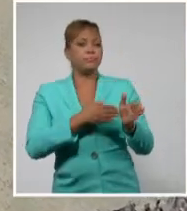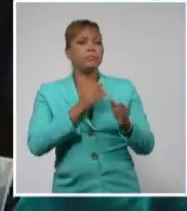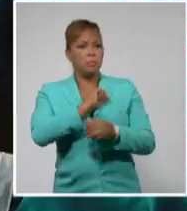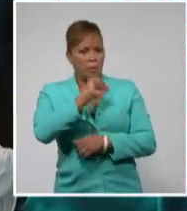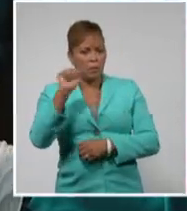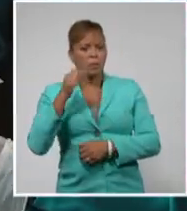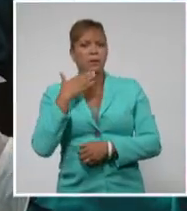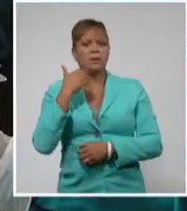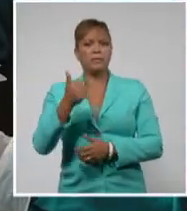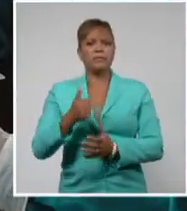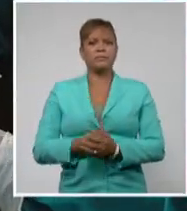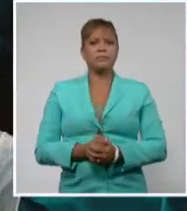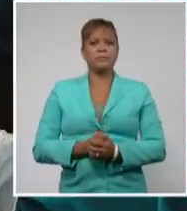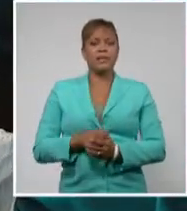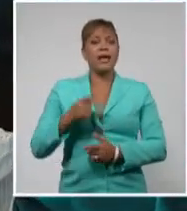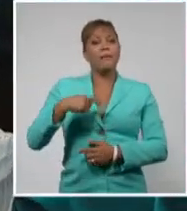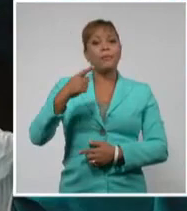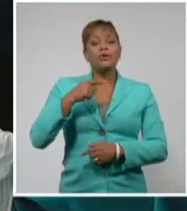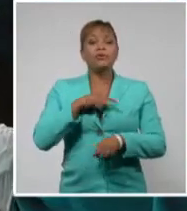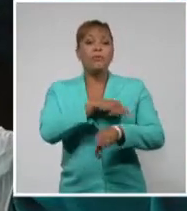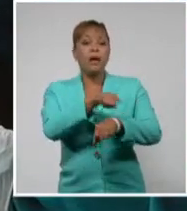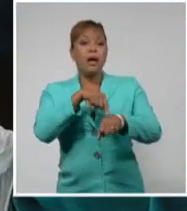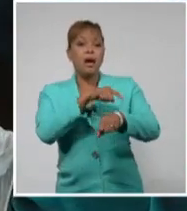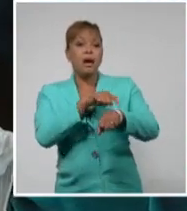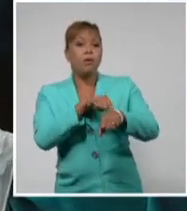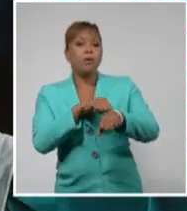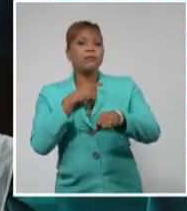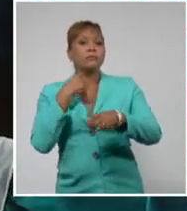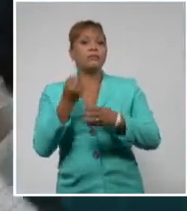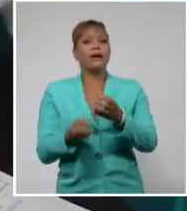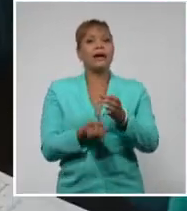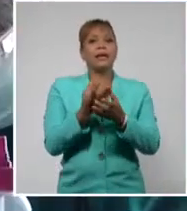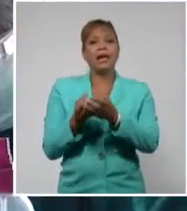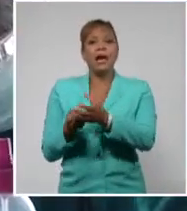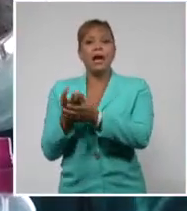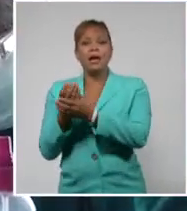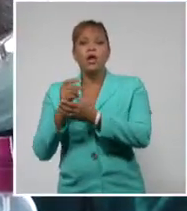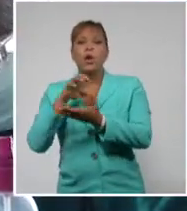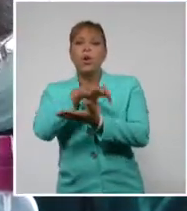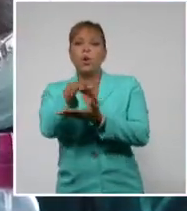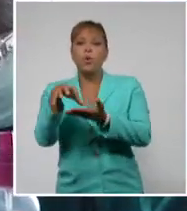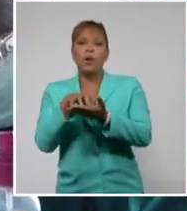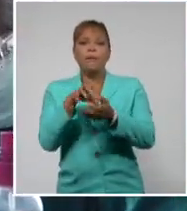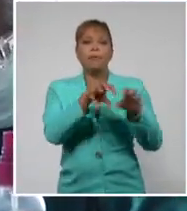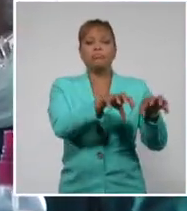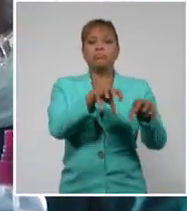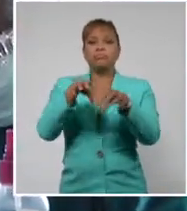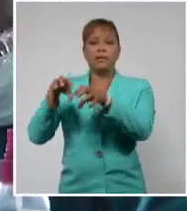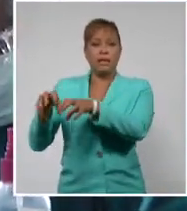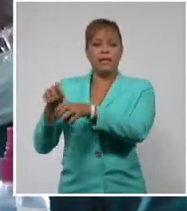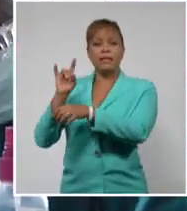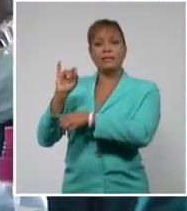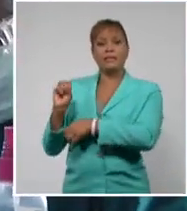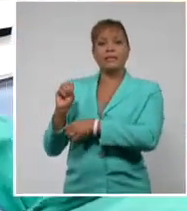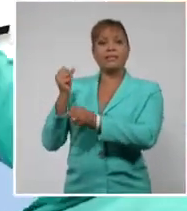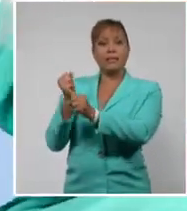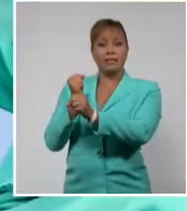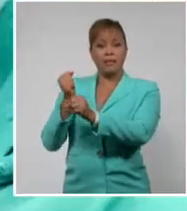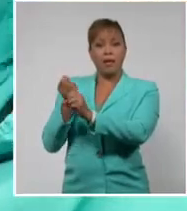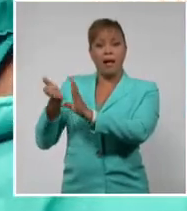de la letra. En las próximas horas se creará un nuevo centro de aislamiento en Cárdenas para trasladar hasta allí cerca de 60